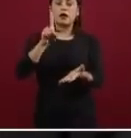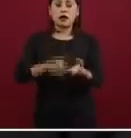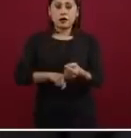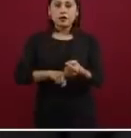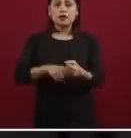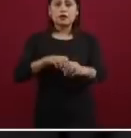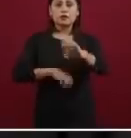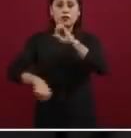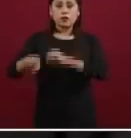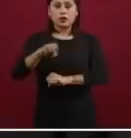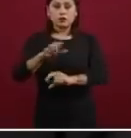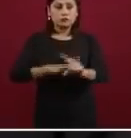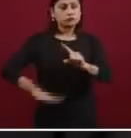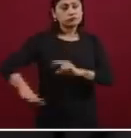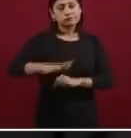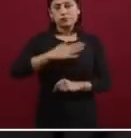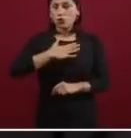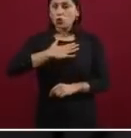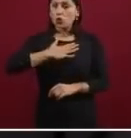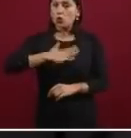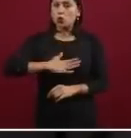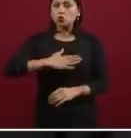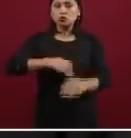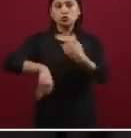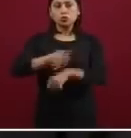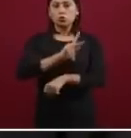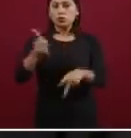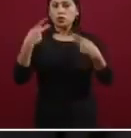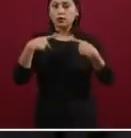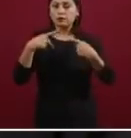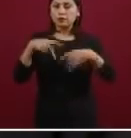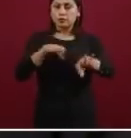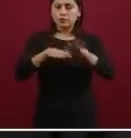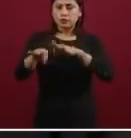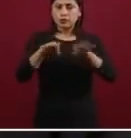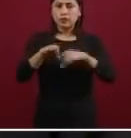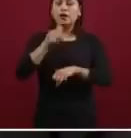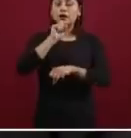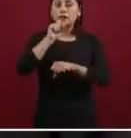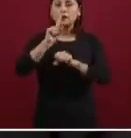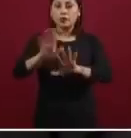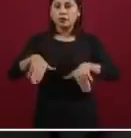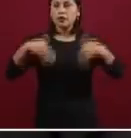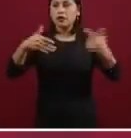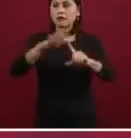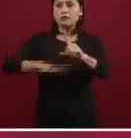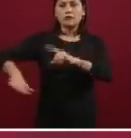justo a sus trabajadores el respeto al medio ambiente